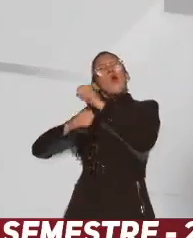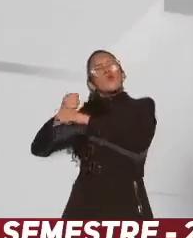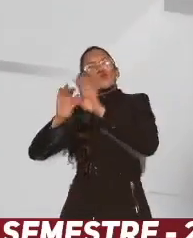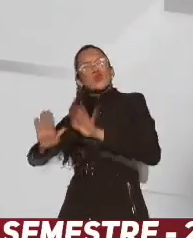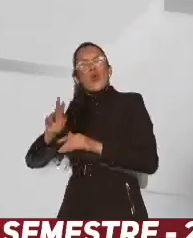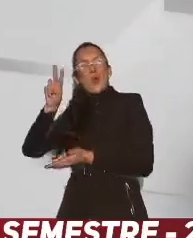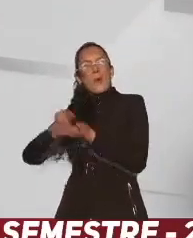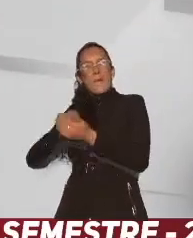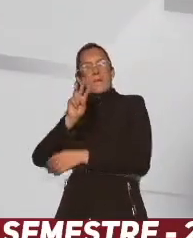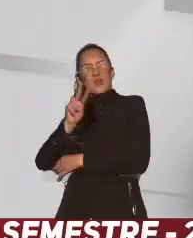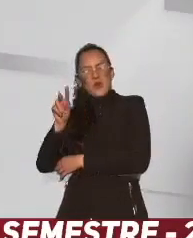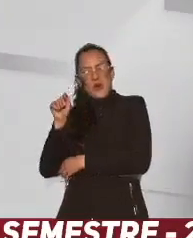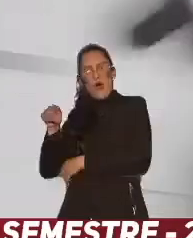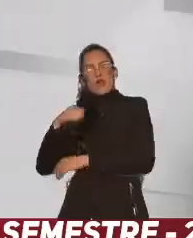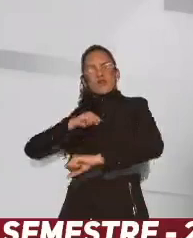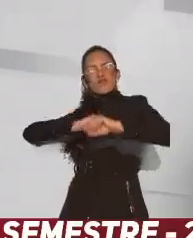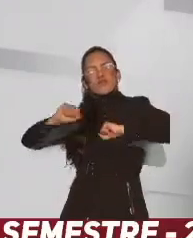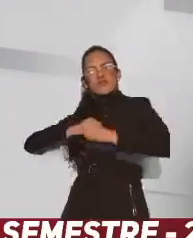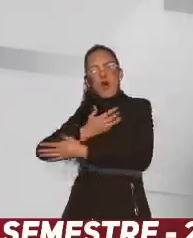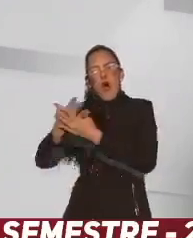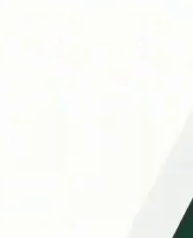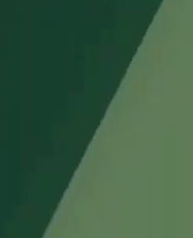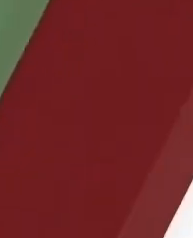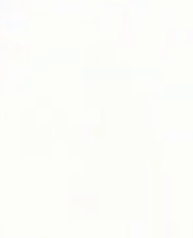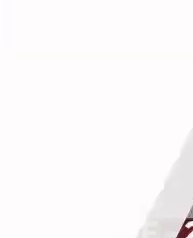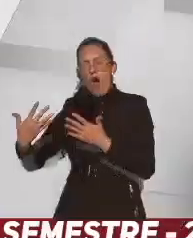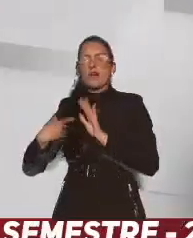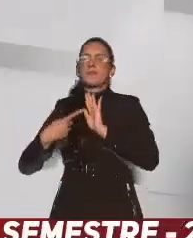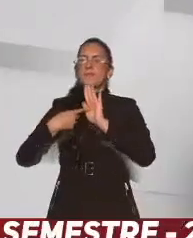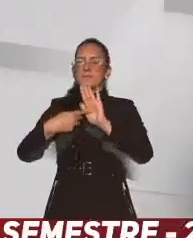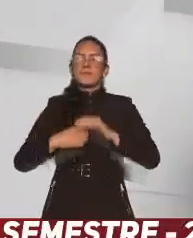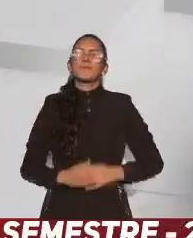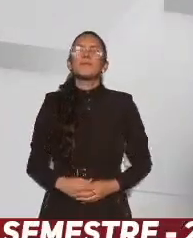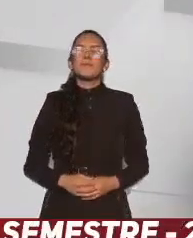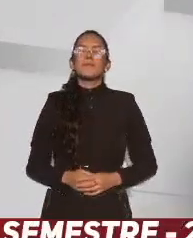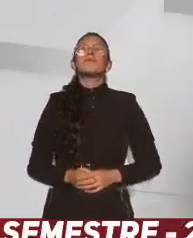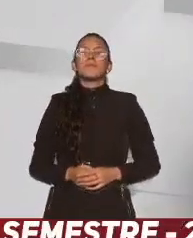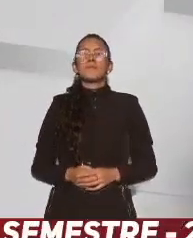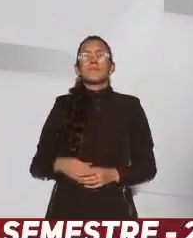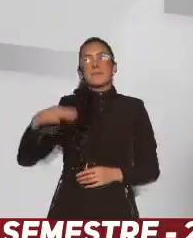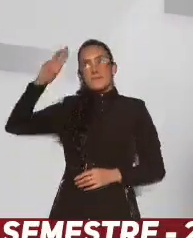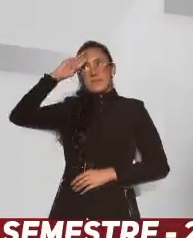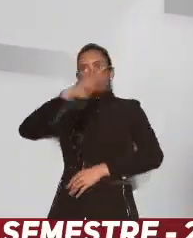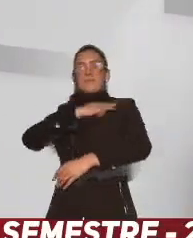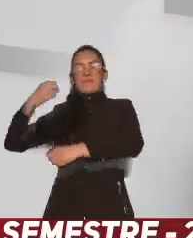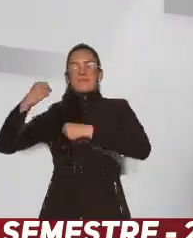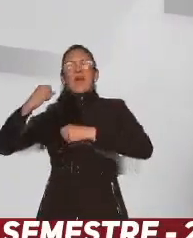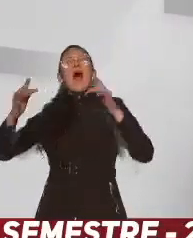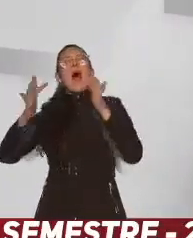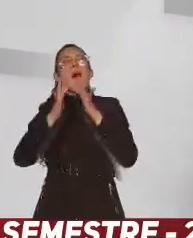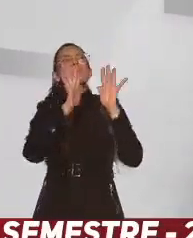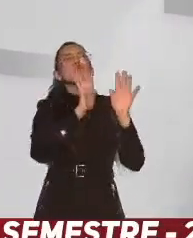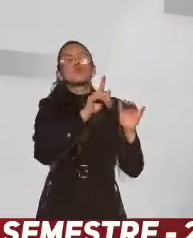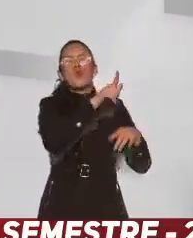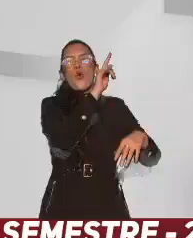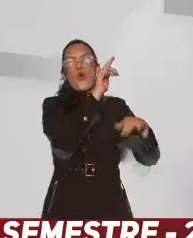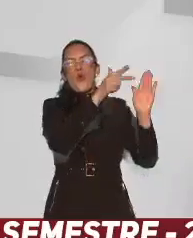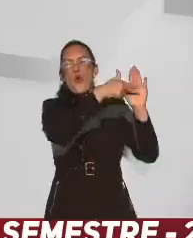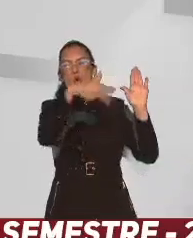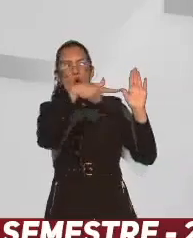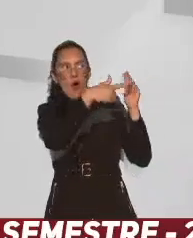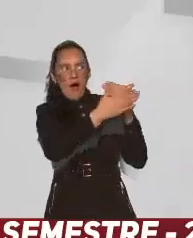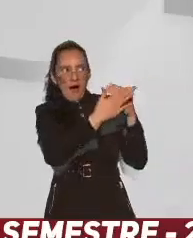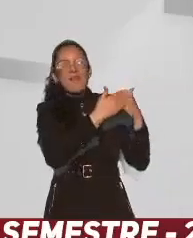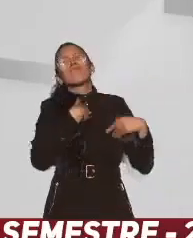año 2022. El Ejército Nacional, en cumplimiento de la misión constitucional, tenía como guía para el desarrollo de las operaciones